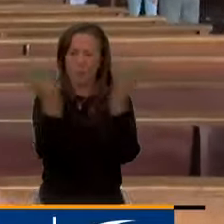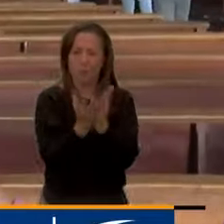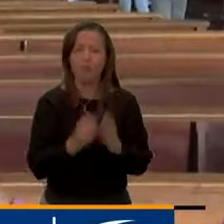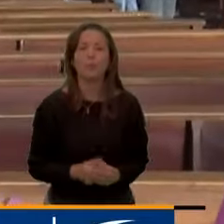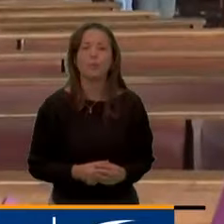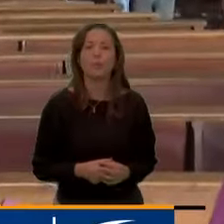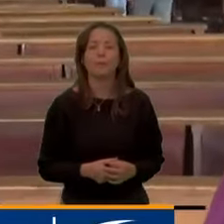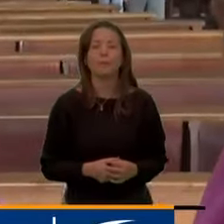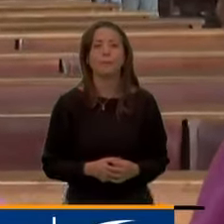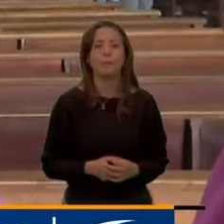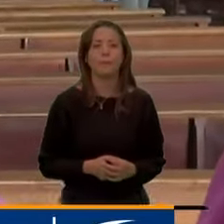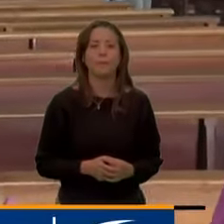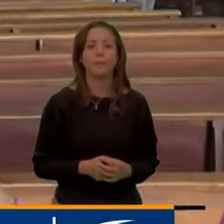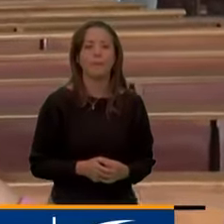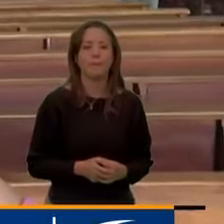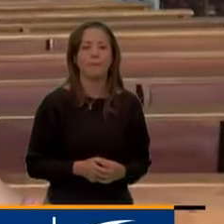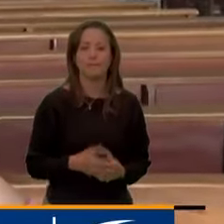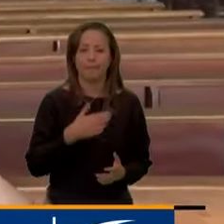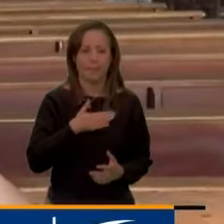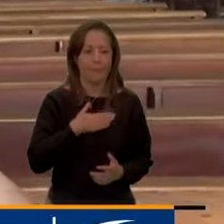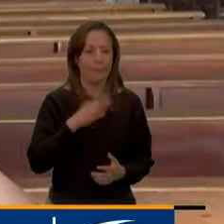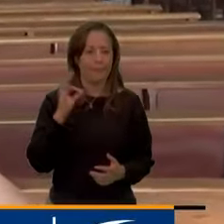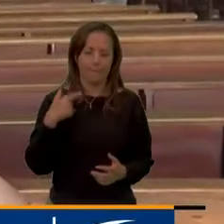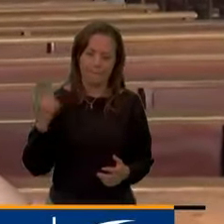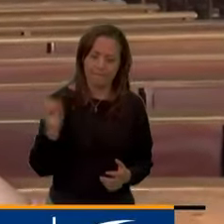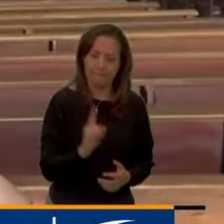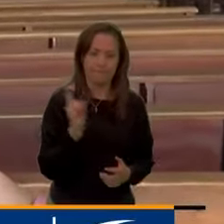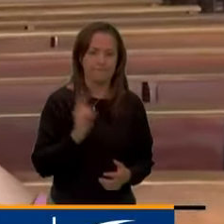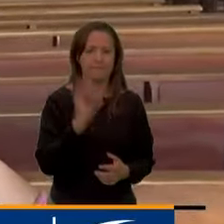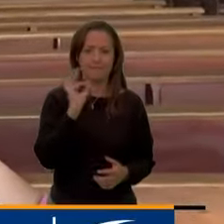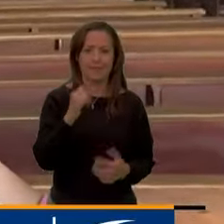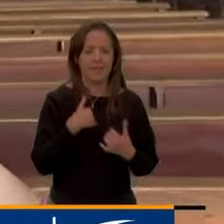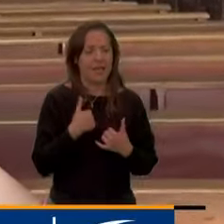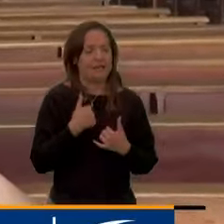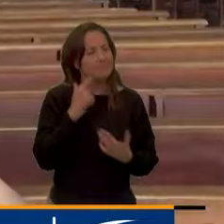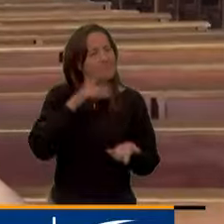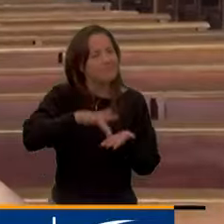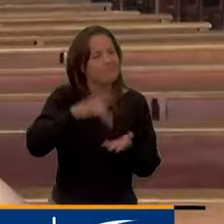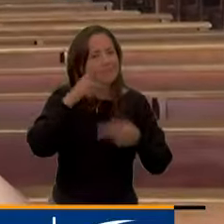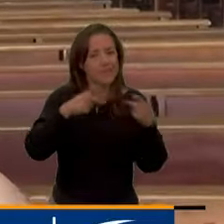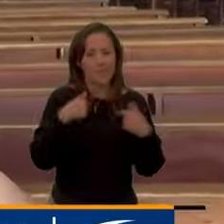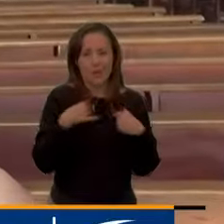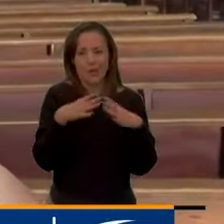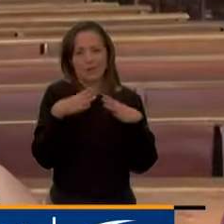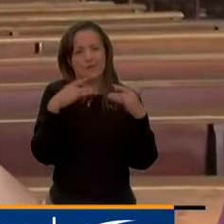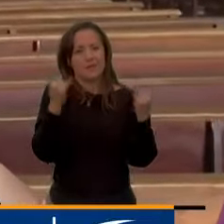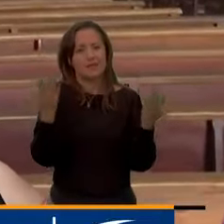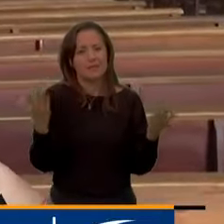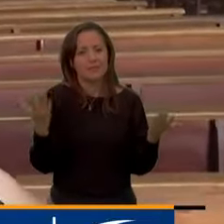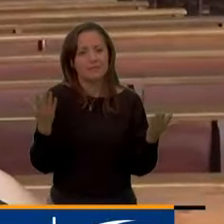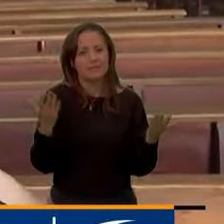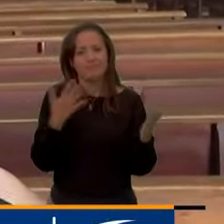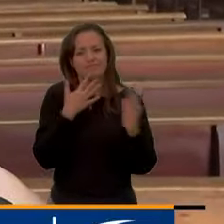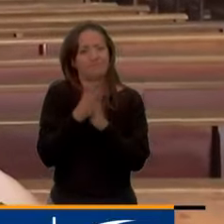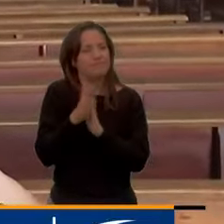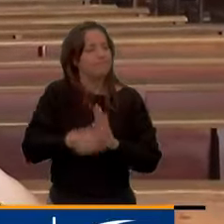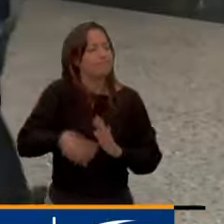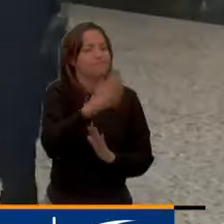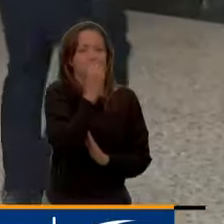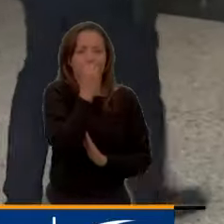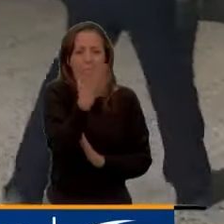Yo soy peregrina, vengo a visitarlo y estoy feliz. Y qué mal les cuento que es un sitio muy